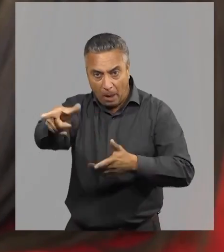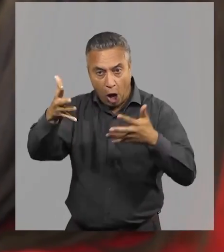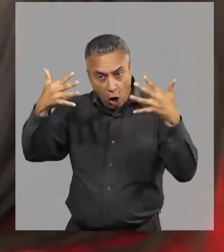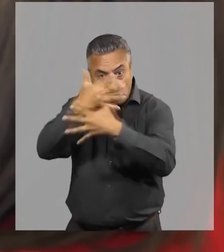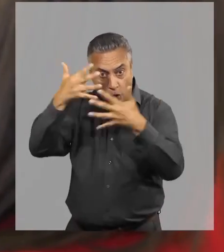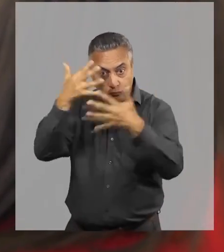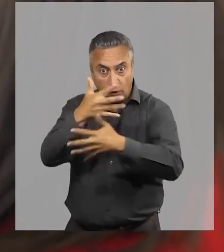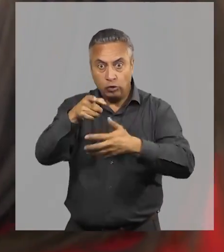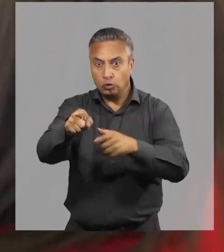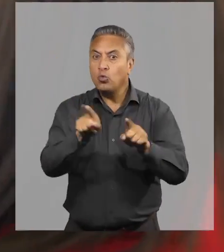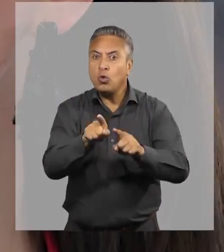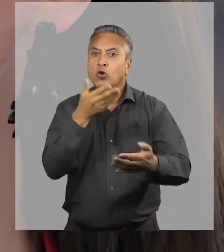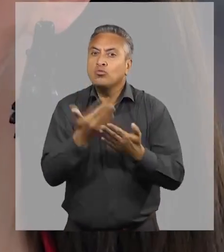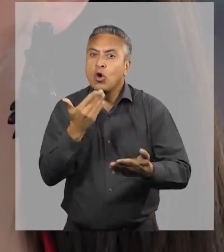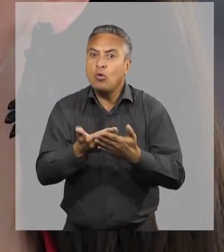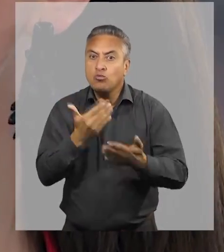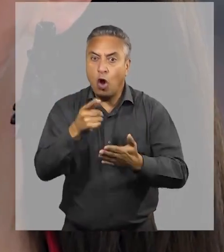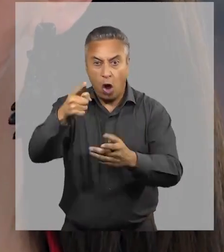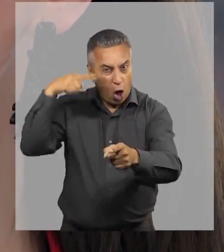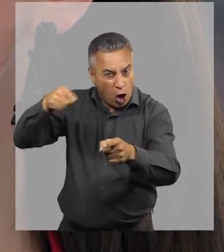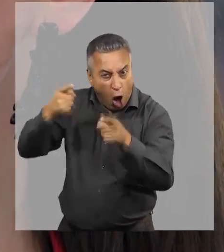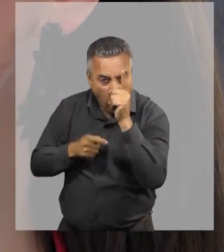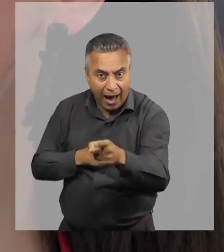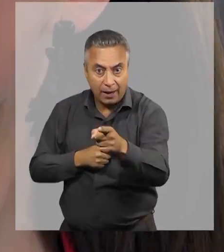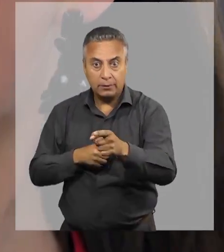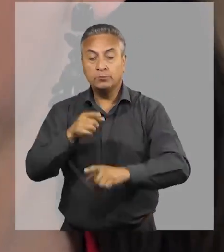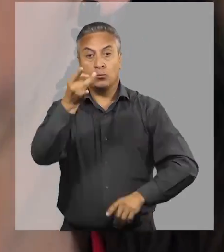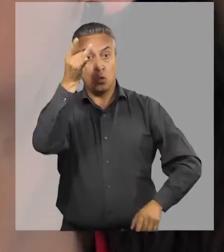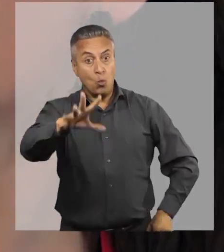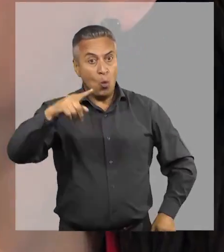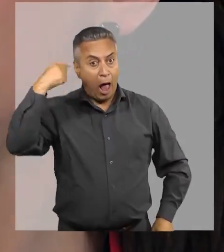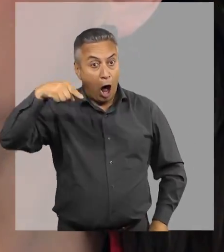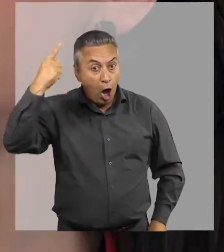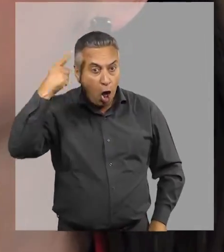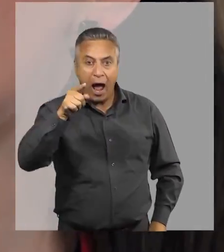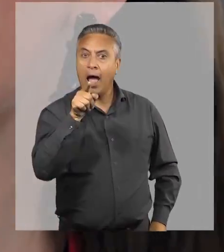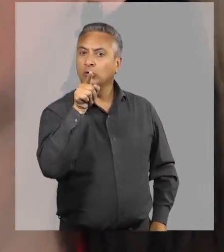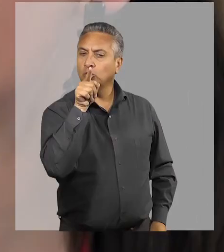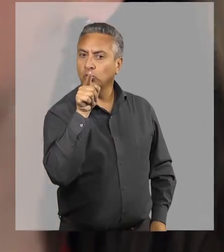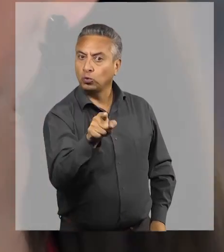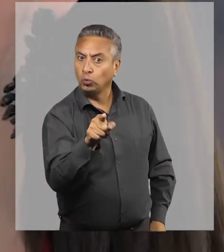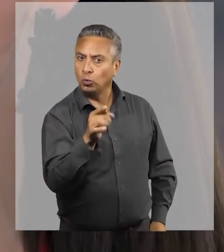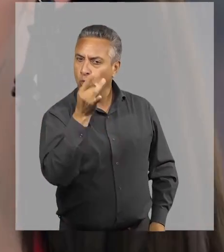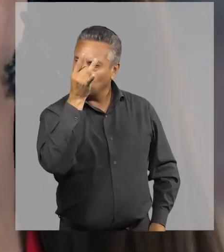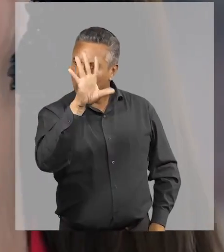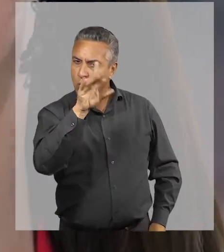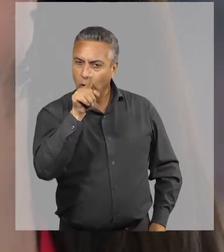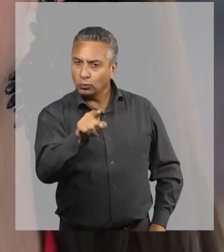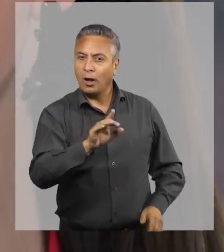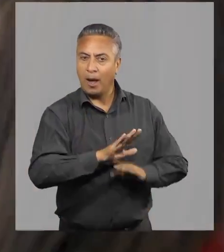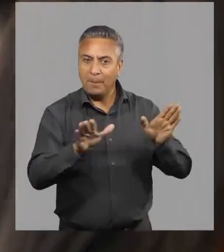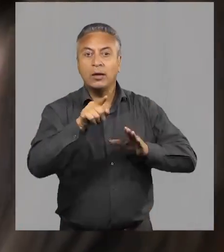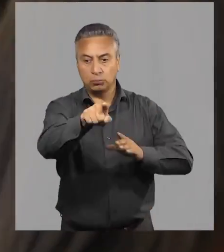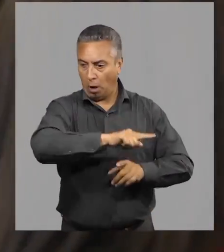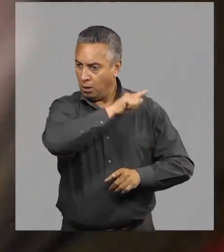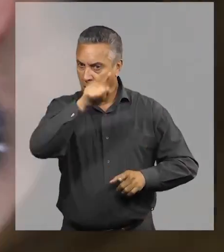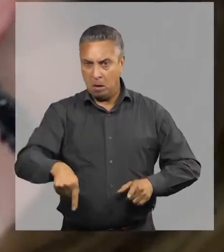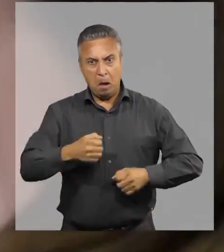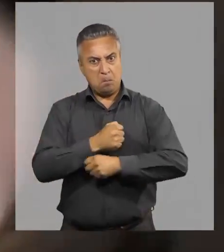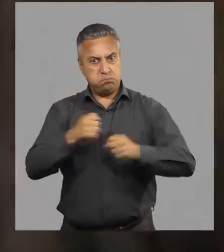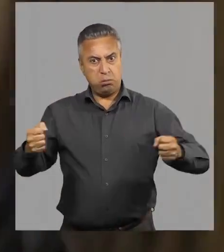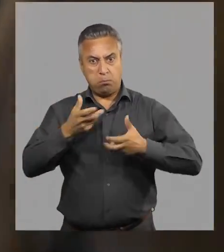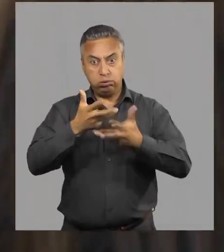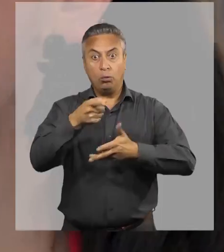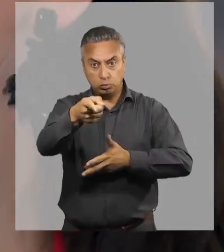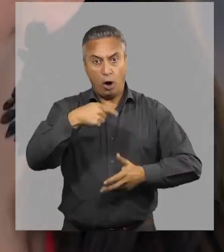Tú lo estás confundiendo. Lo estás haciendo a propósito, loca de patio. Aquí la única loca de patio eres tú, que vienes a